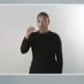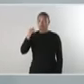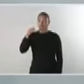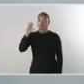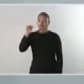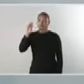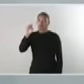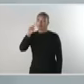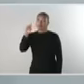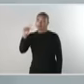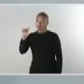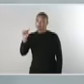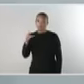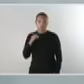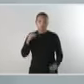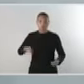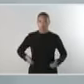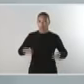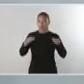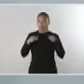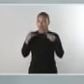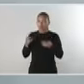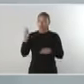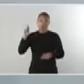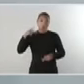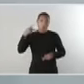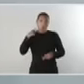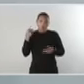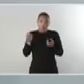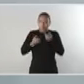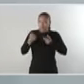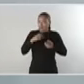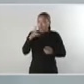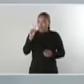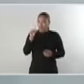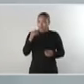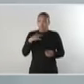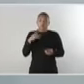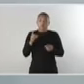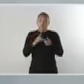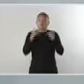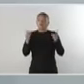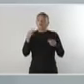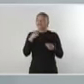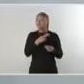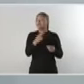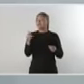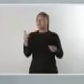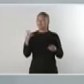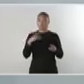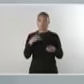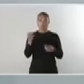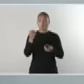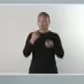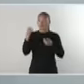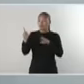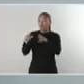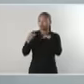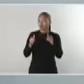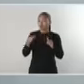ni me he enriquecido de la política A diferencia de ellos dos yo no me tomé un solo peso no tomé ni un solo peso en mi gobierno